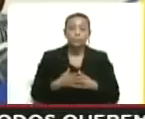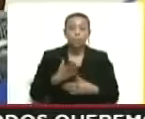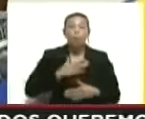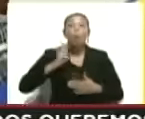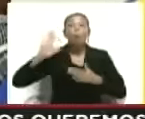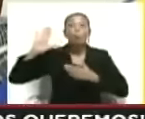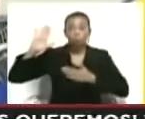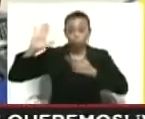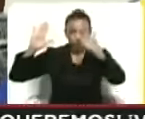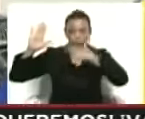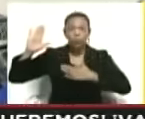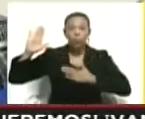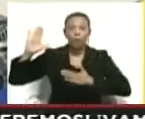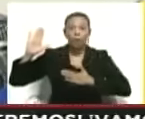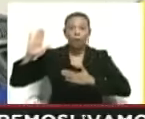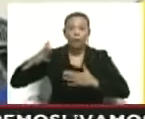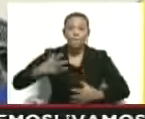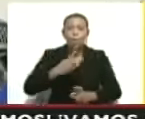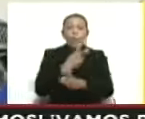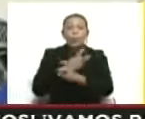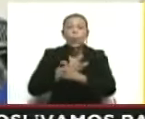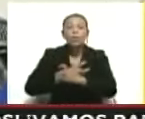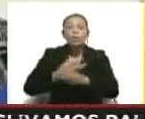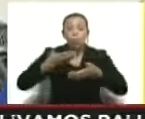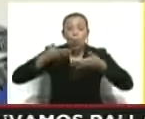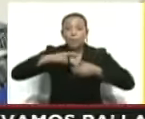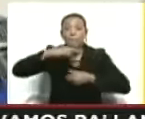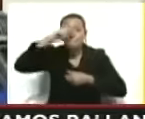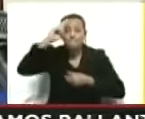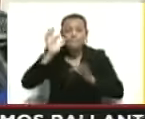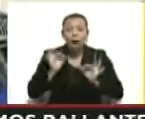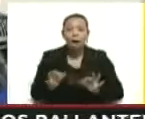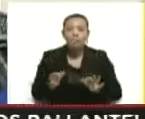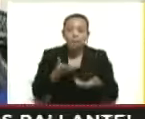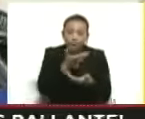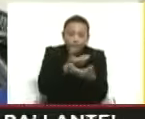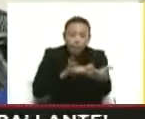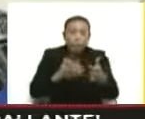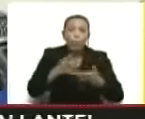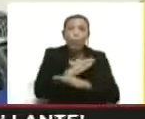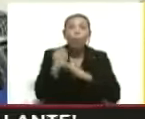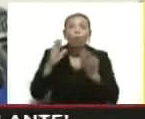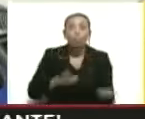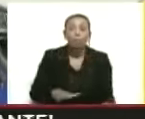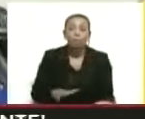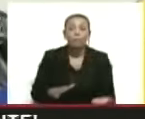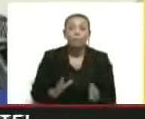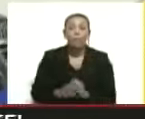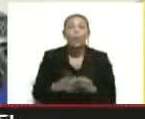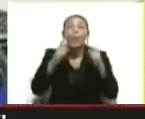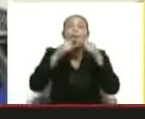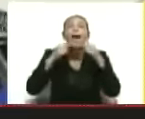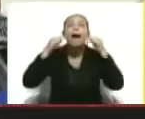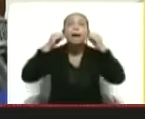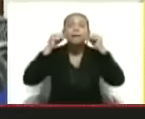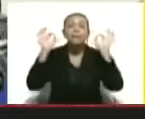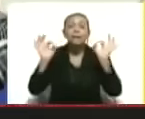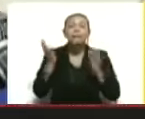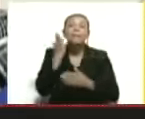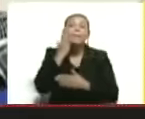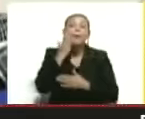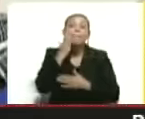Juro por los huesos de mi padre. Juro por la sonrisa irredenta de mi